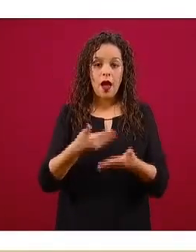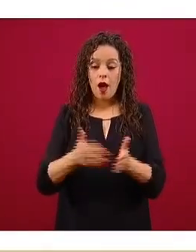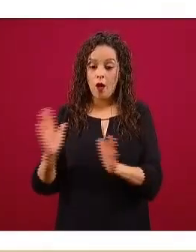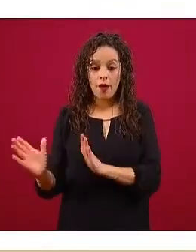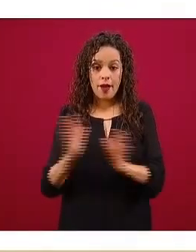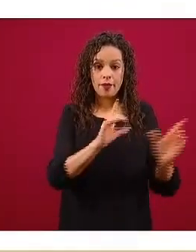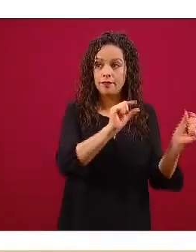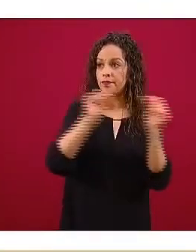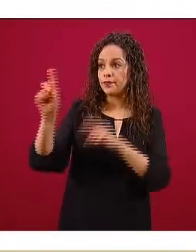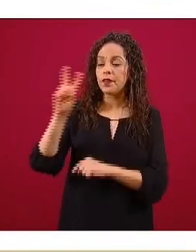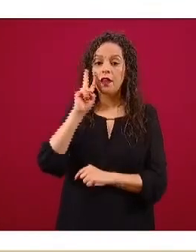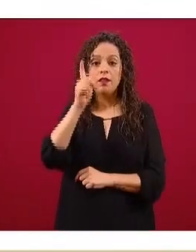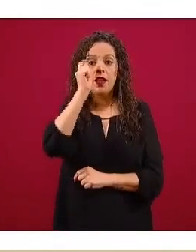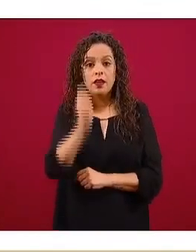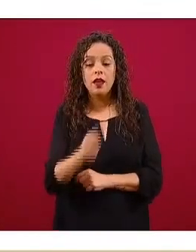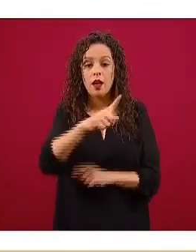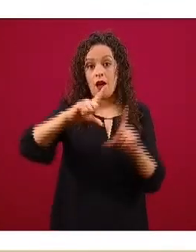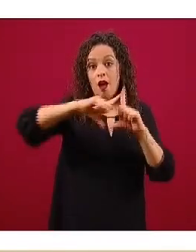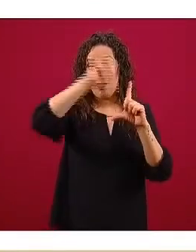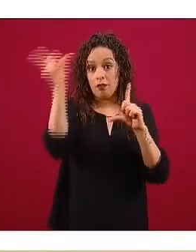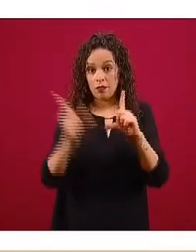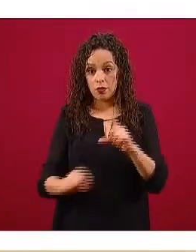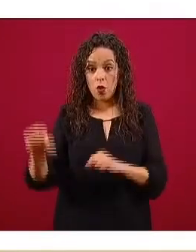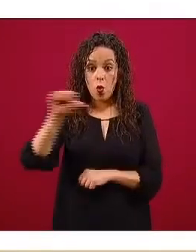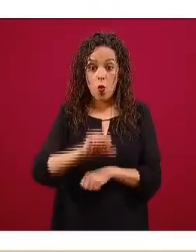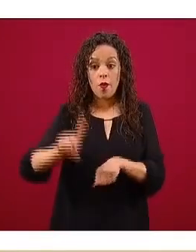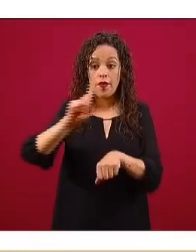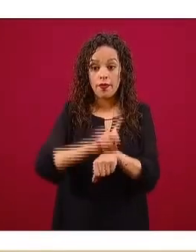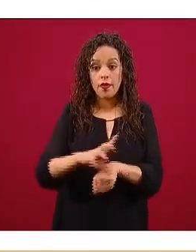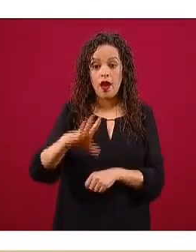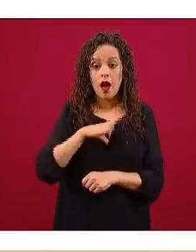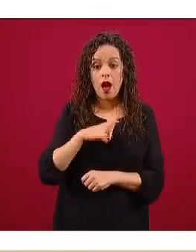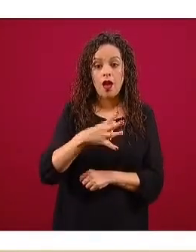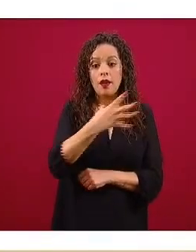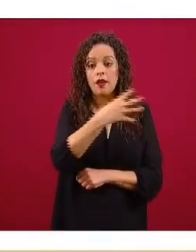nacional. El día de hoy tenemos